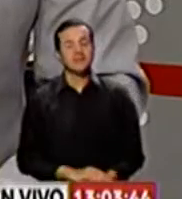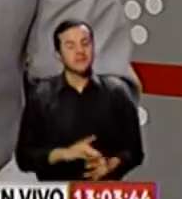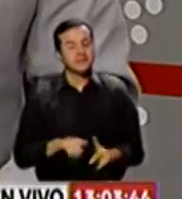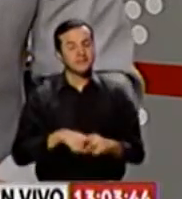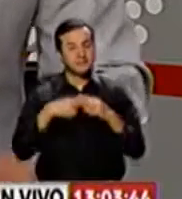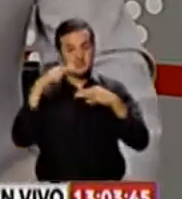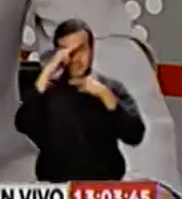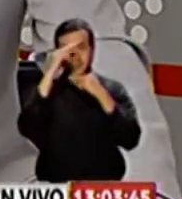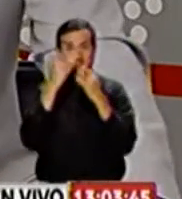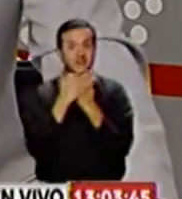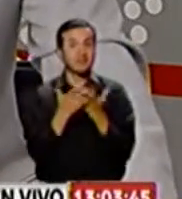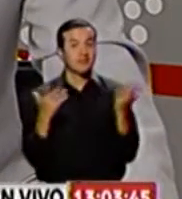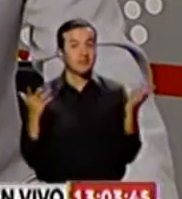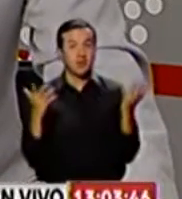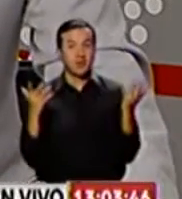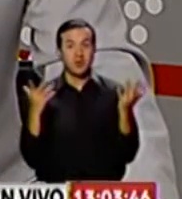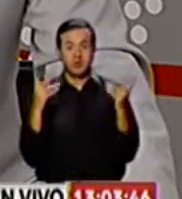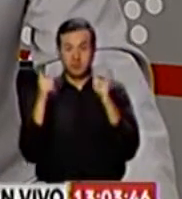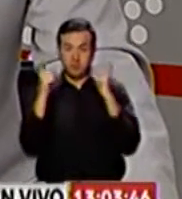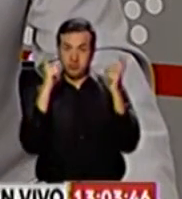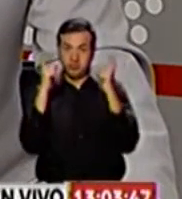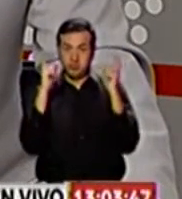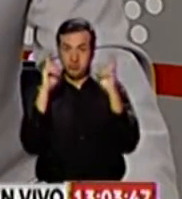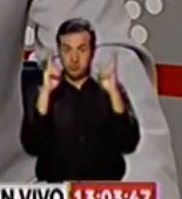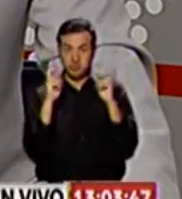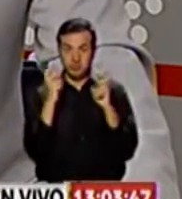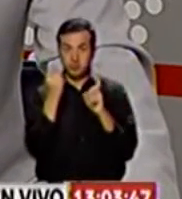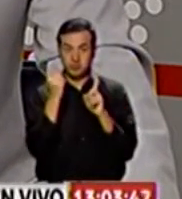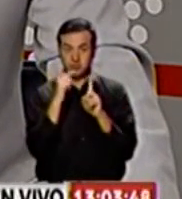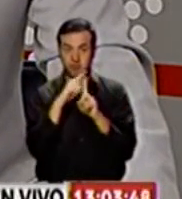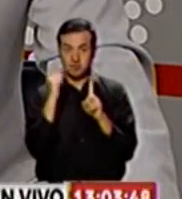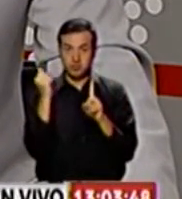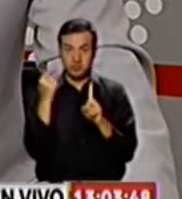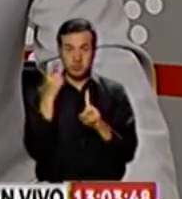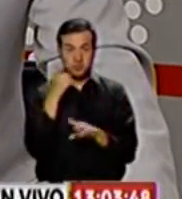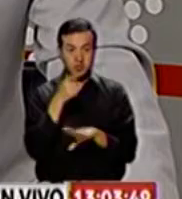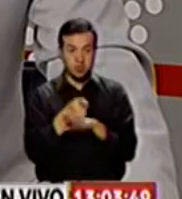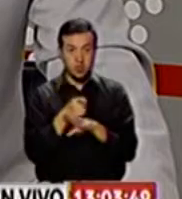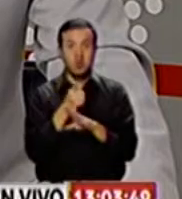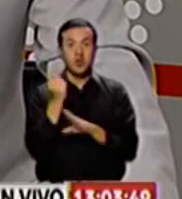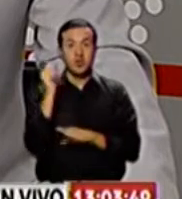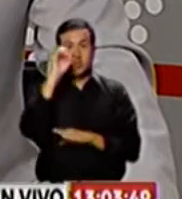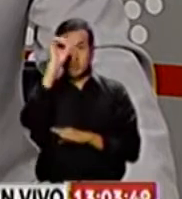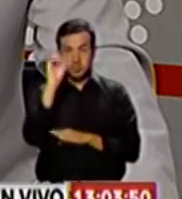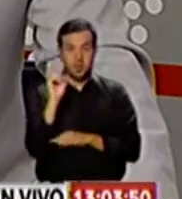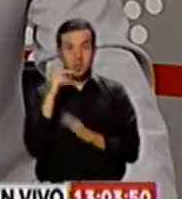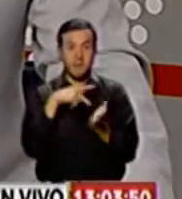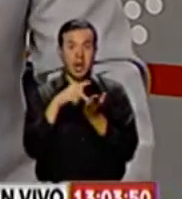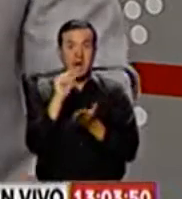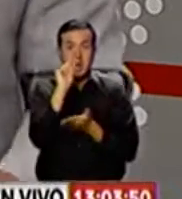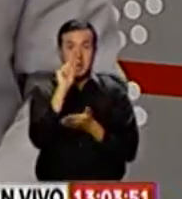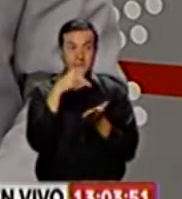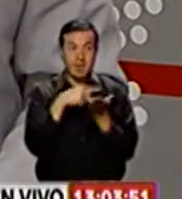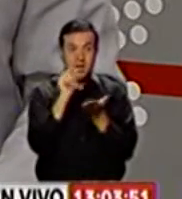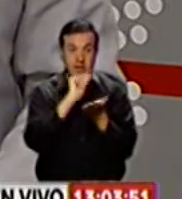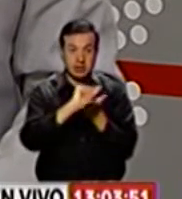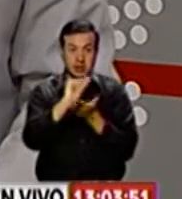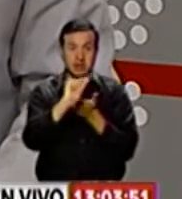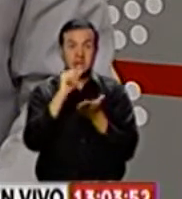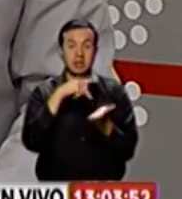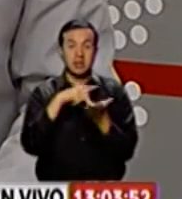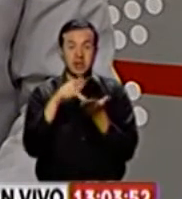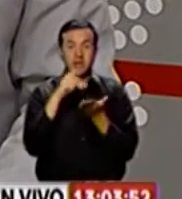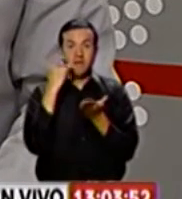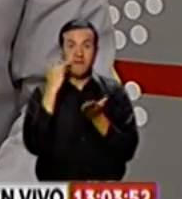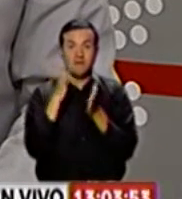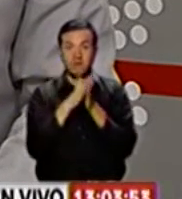Arrancamos con noticias nacionales. Una regulación de la Junta Monetaria establece que se cobrará intereses por los pagos mínimos de la tarjeta desde